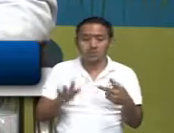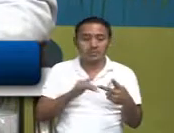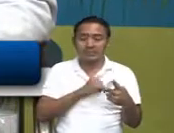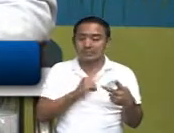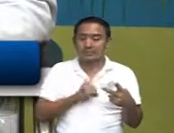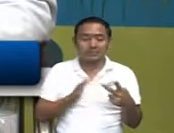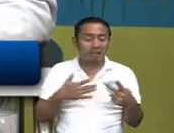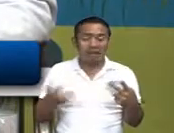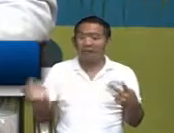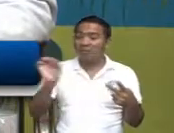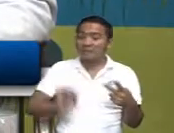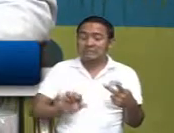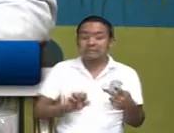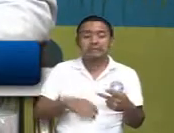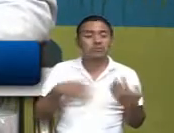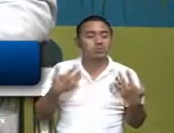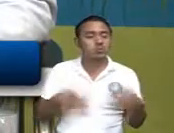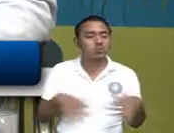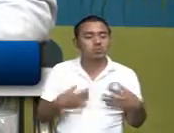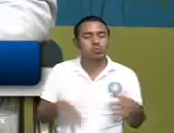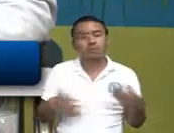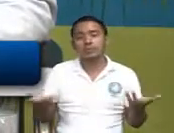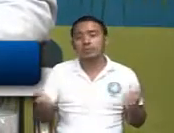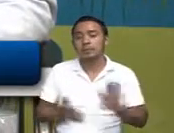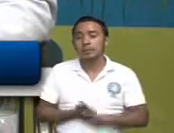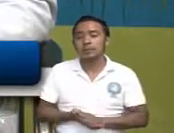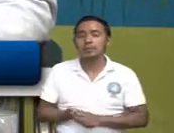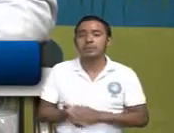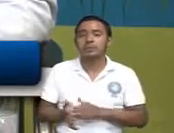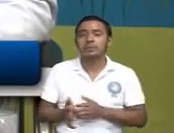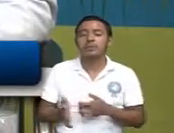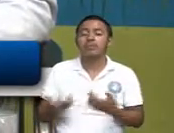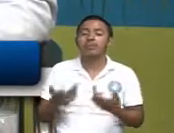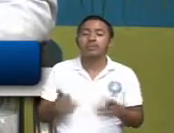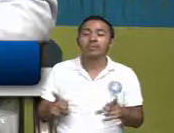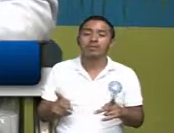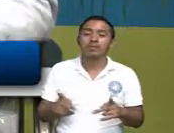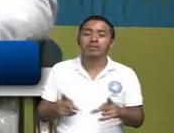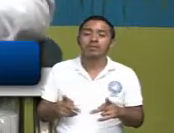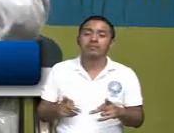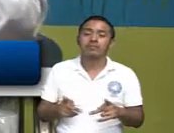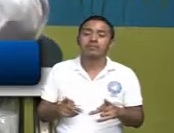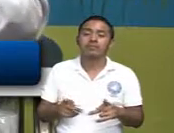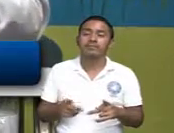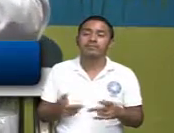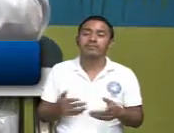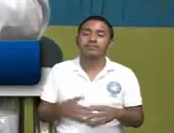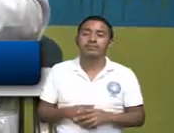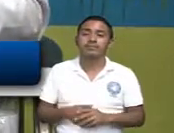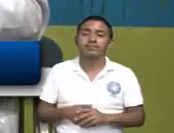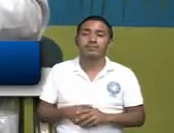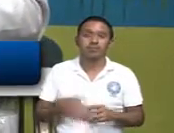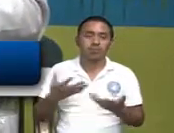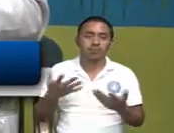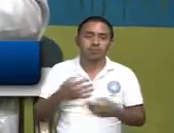pone más más seria en vez pero a veces la audición no se puede decir el